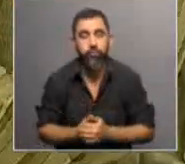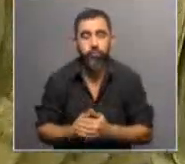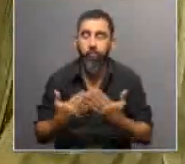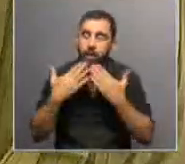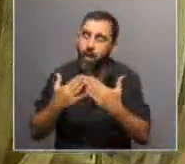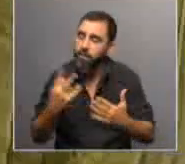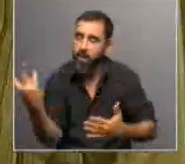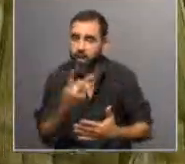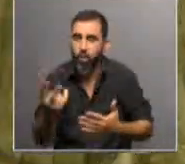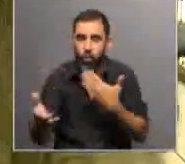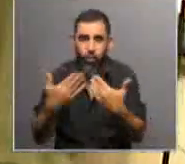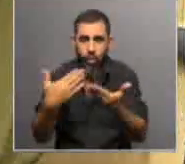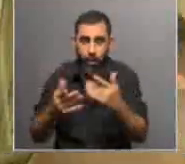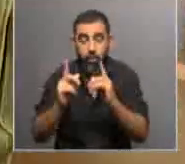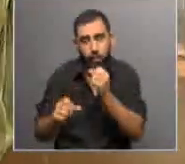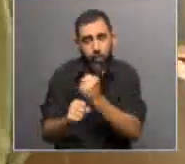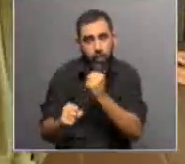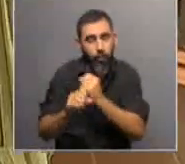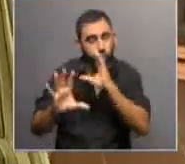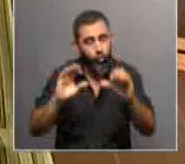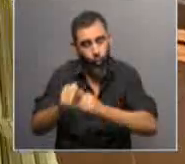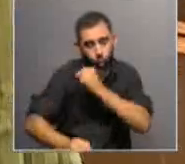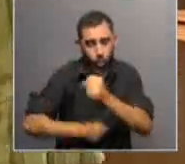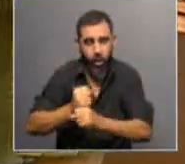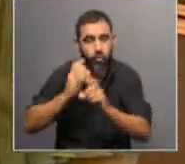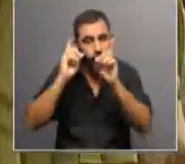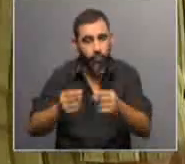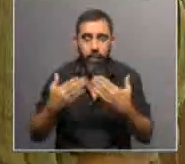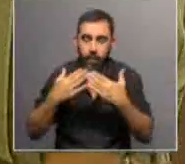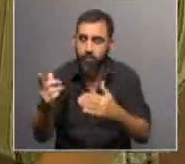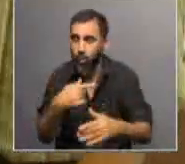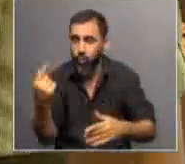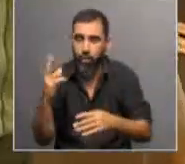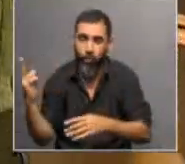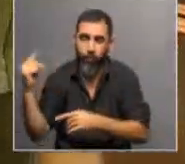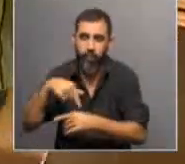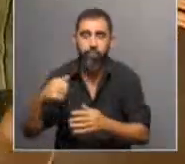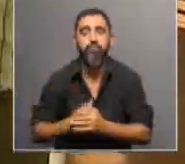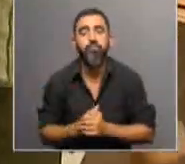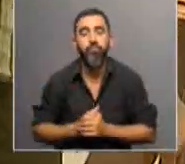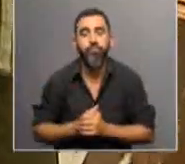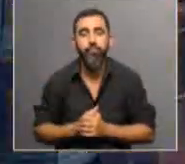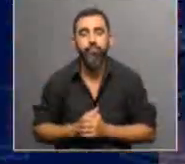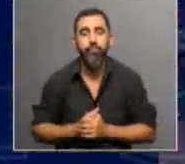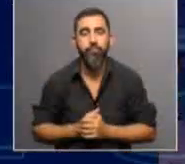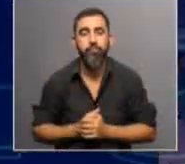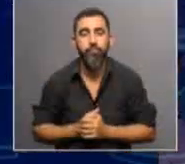solo por este rato, esta charla, sino por el laburo de todo el año. Muchísimas gracias. Arriba, adelante, ¿no? Y arriba la